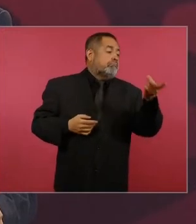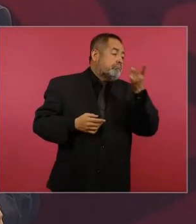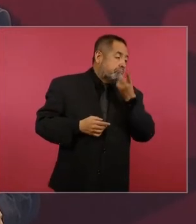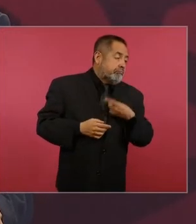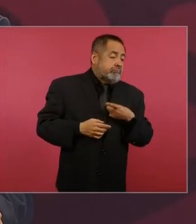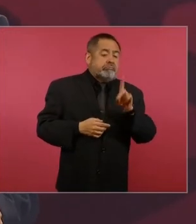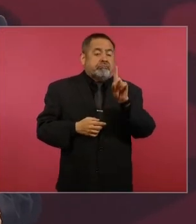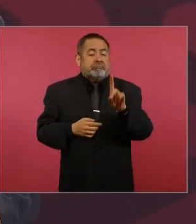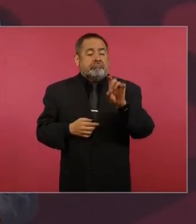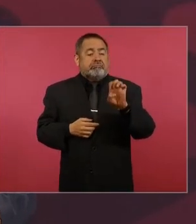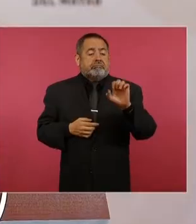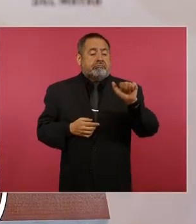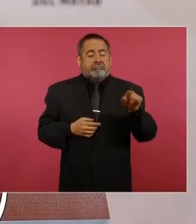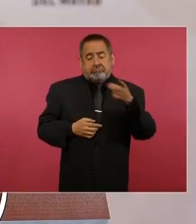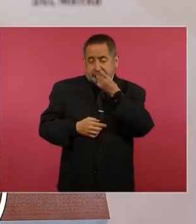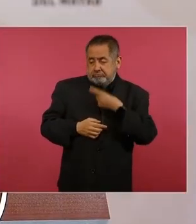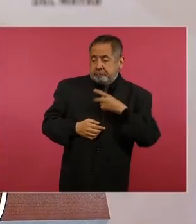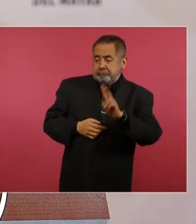es la DEA.